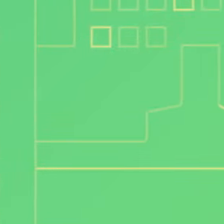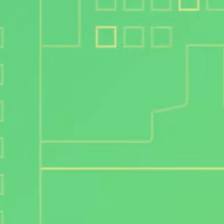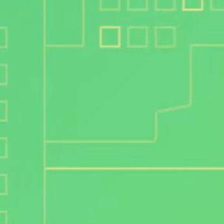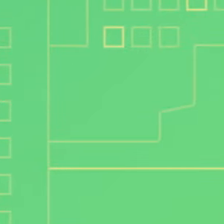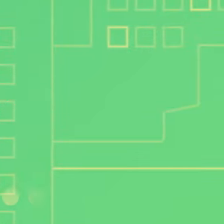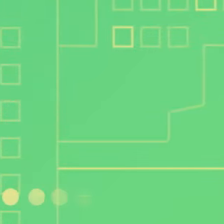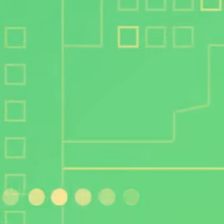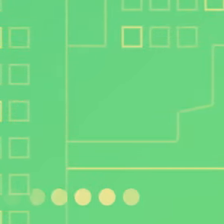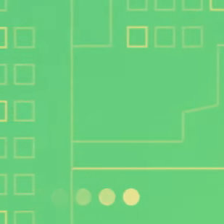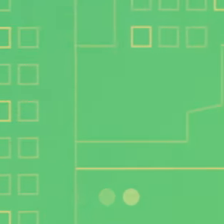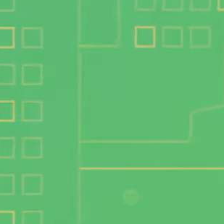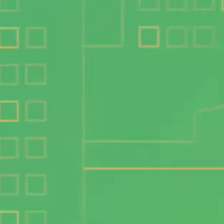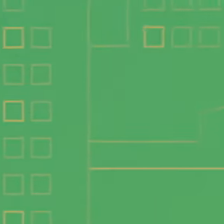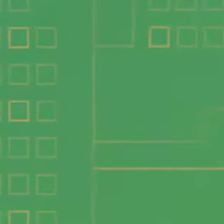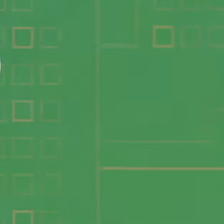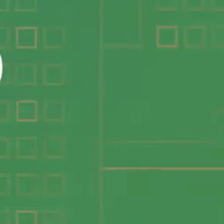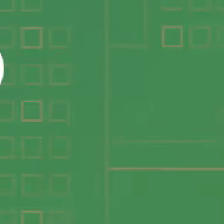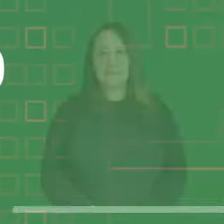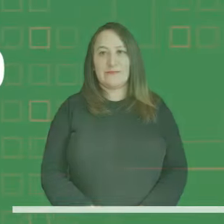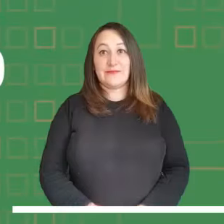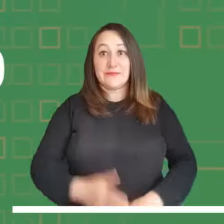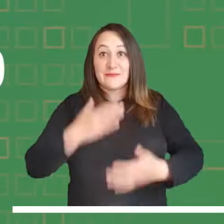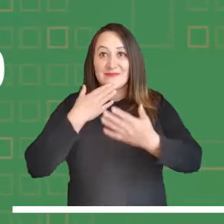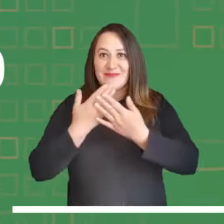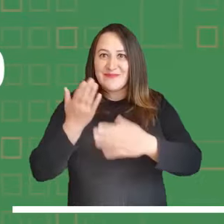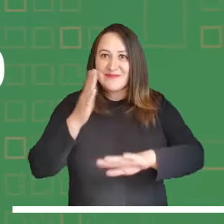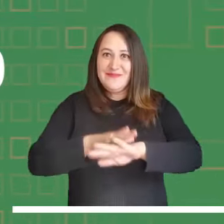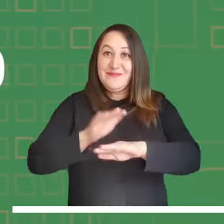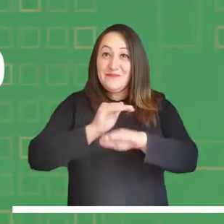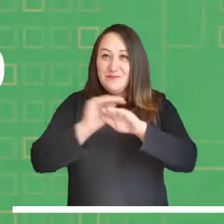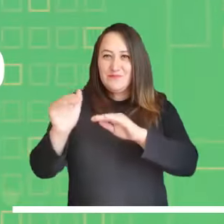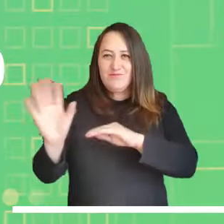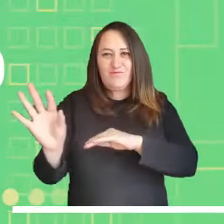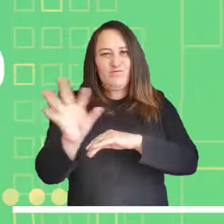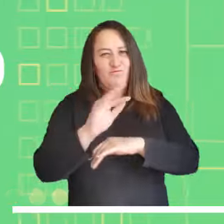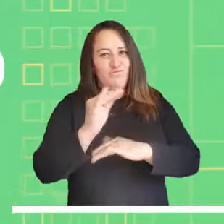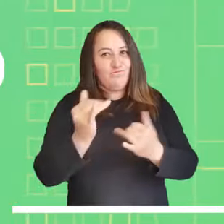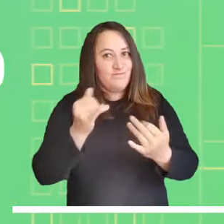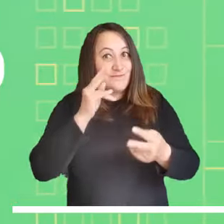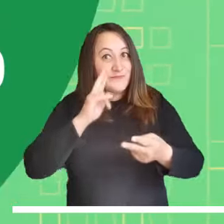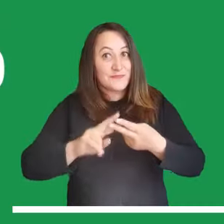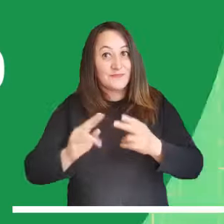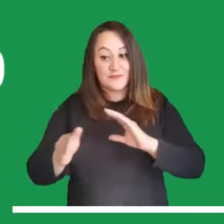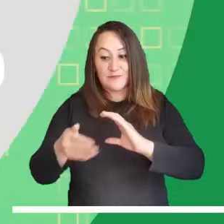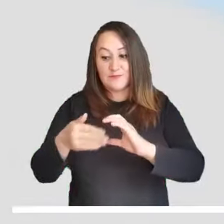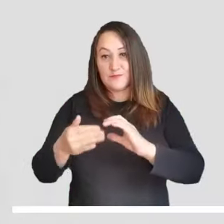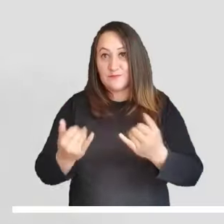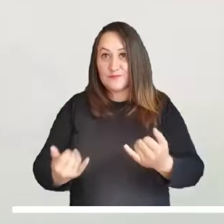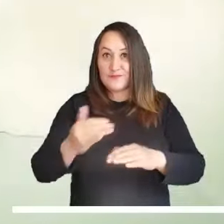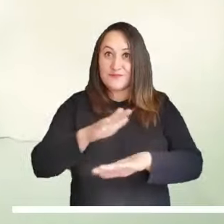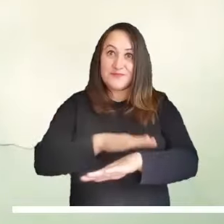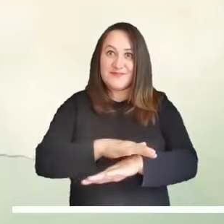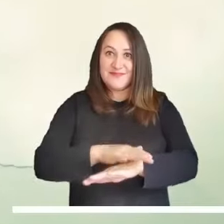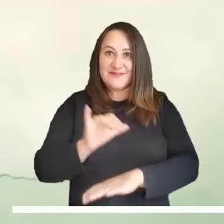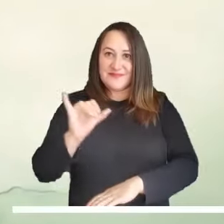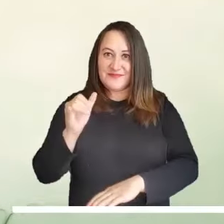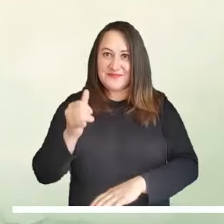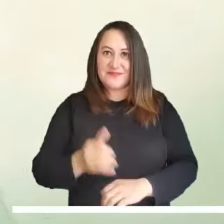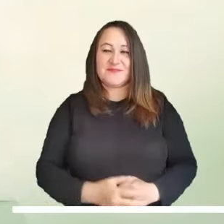Buenas tardes, los invitamos a conocer el pronóstico meteorológico para la tarde de hoy jueves. Los